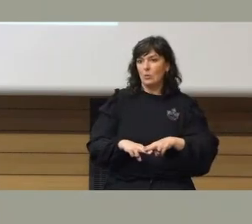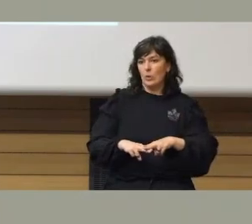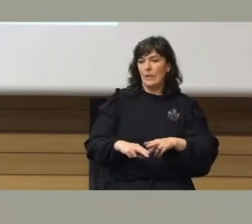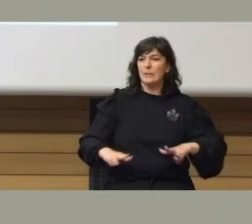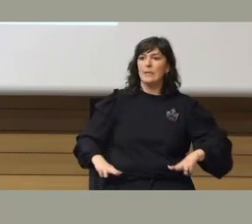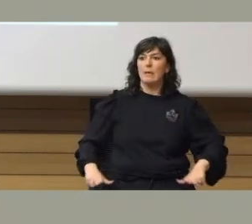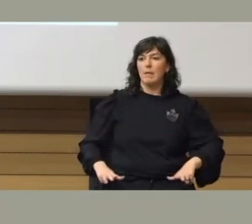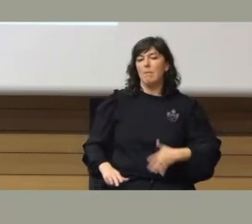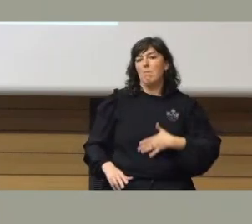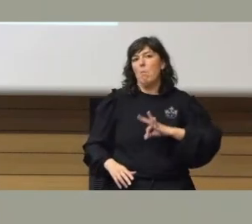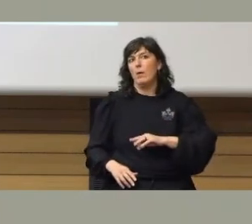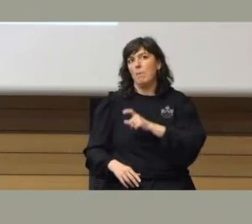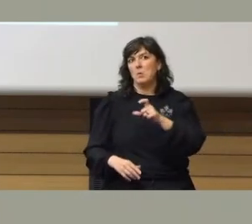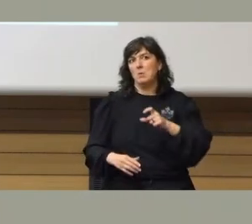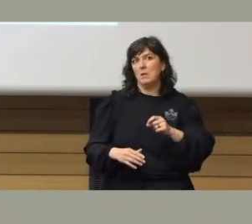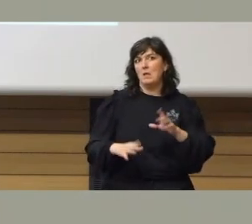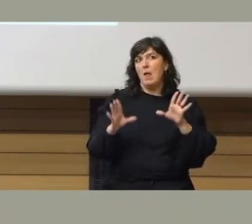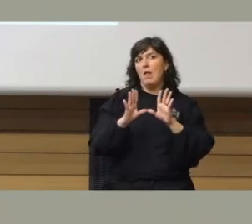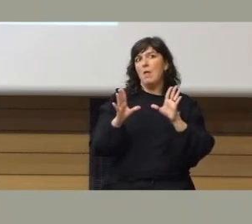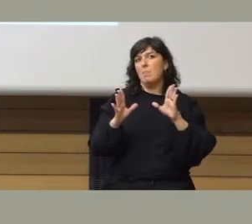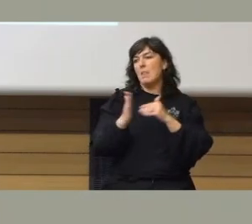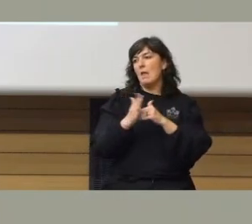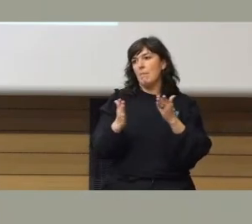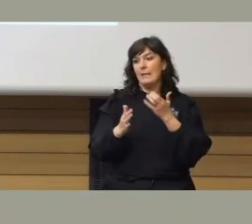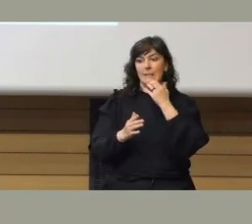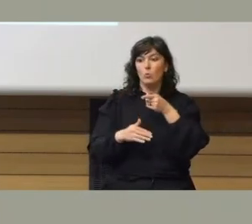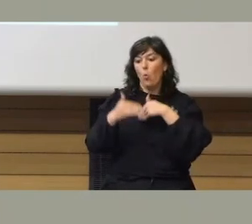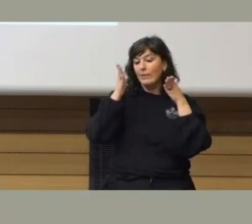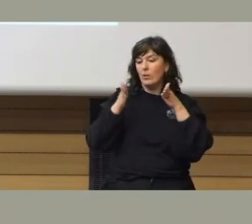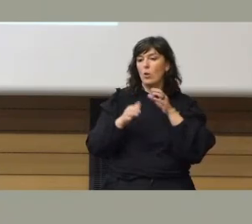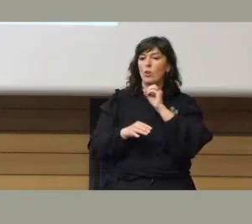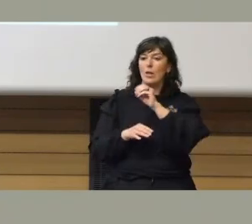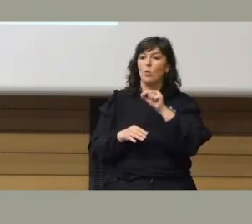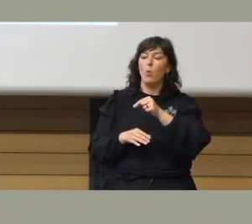10.000 personas y tú atiendes al 0,15 o 0,25,